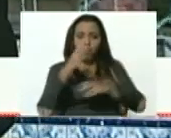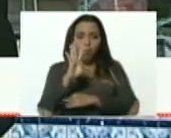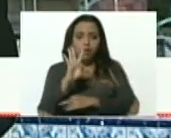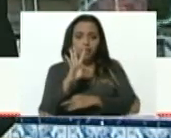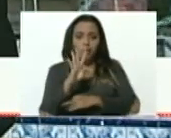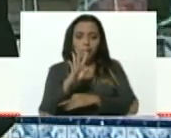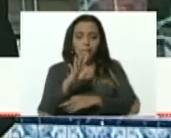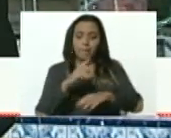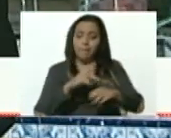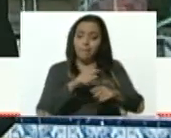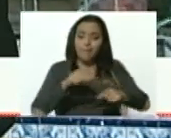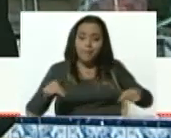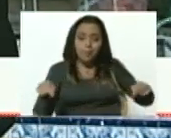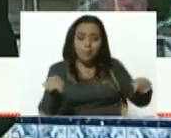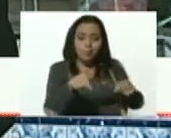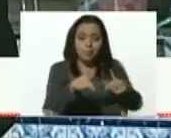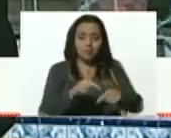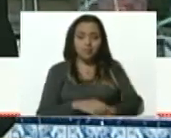cuadrados.